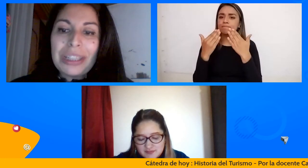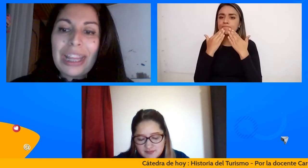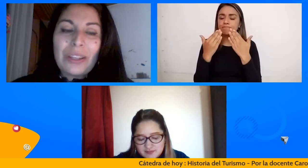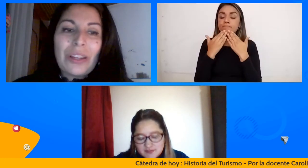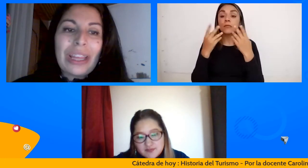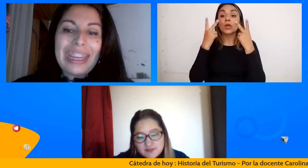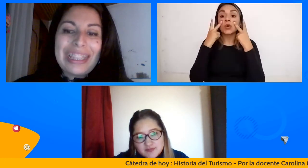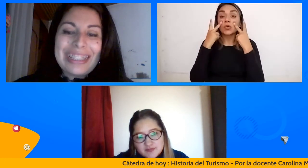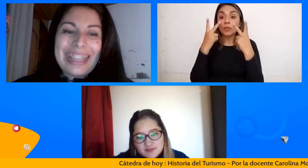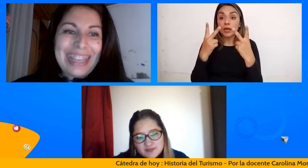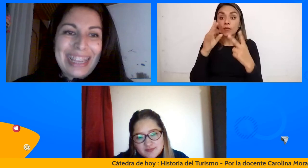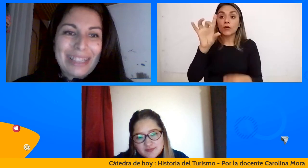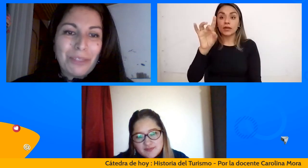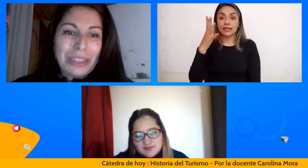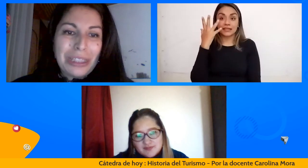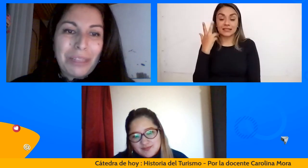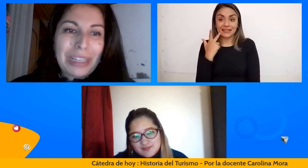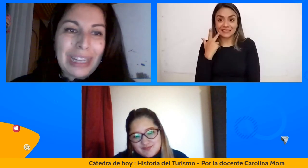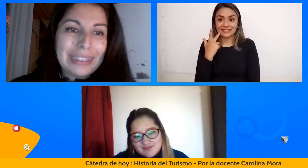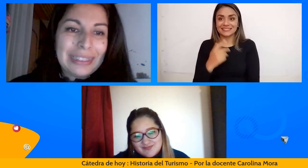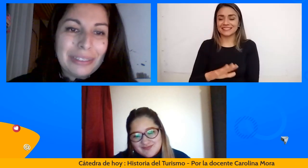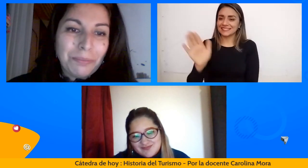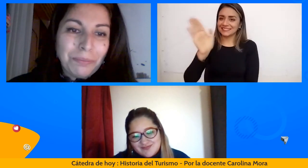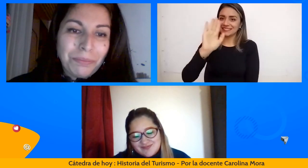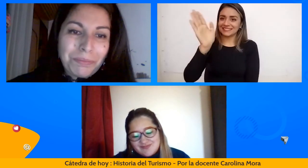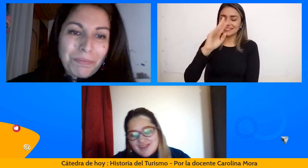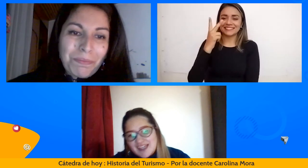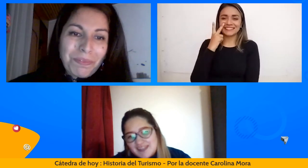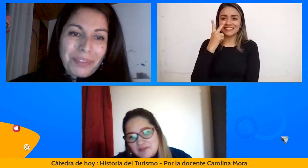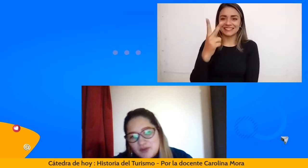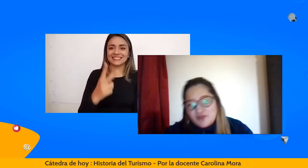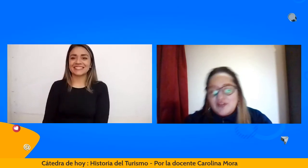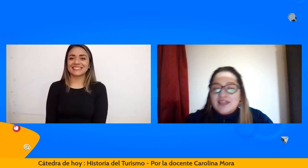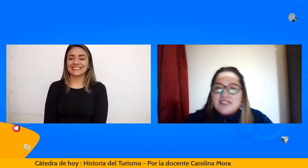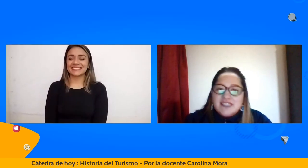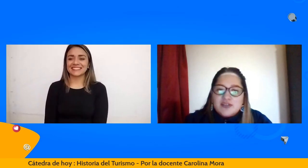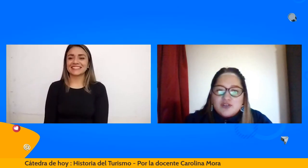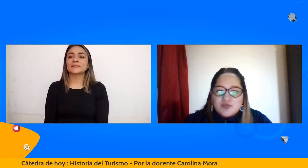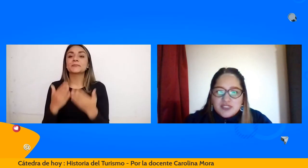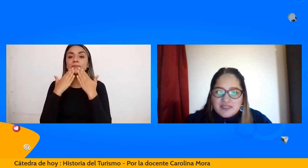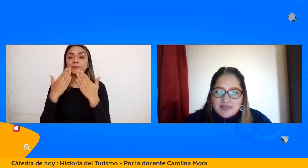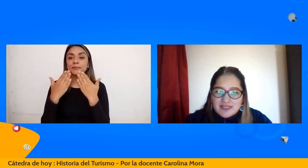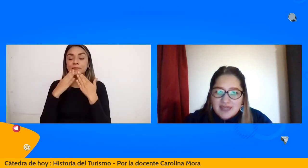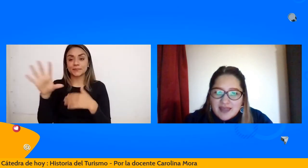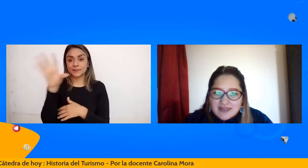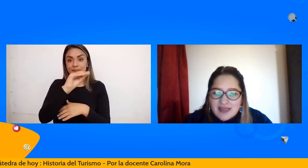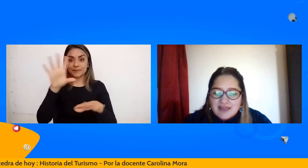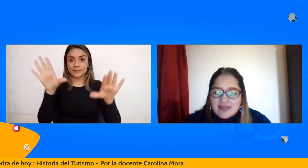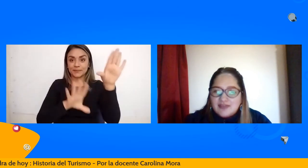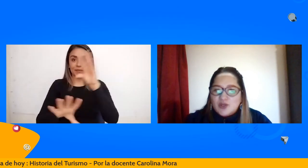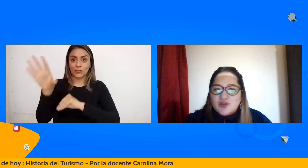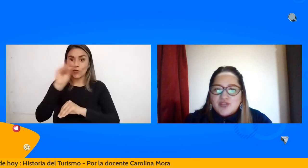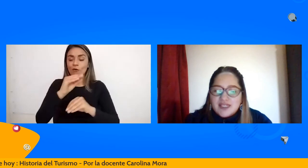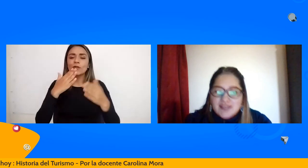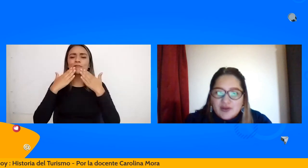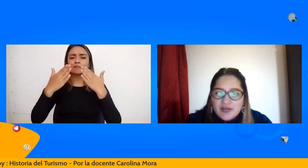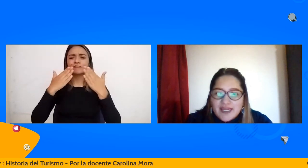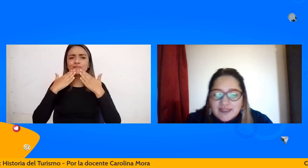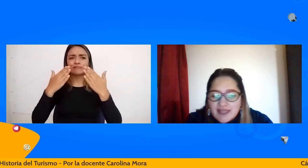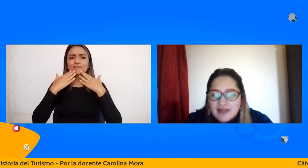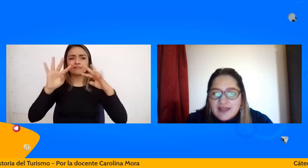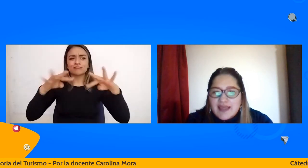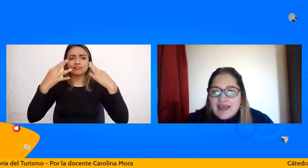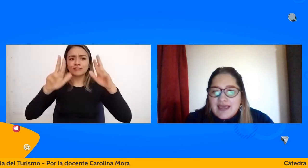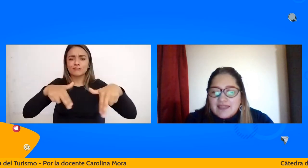vemos Dentro de 15 días Muchísimas gracias A ti profe Chicos Muchísimas gracias A todos quienes se